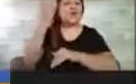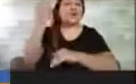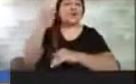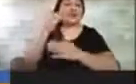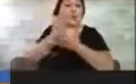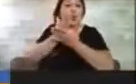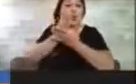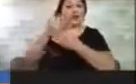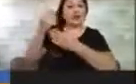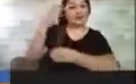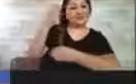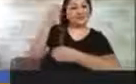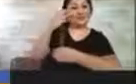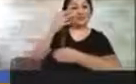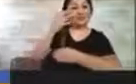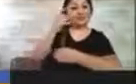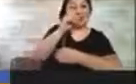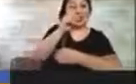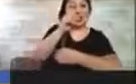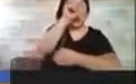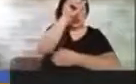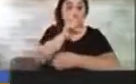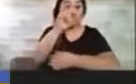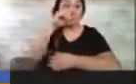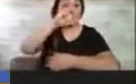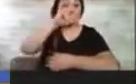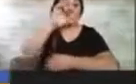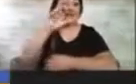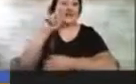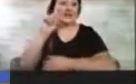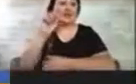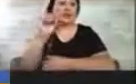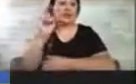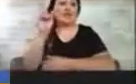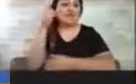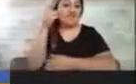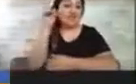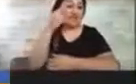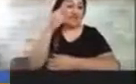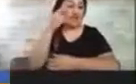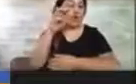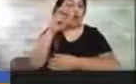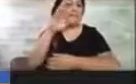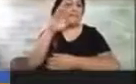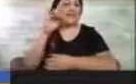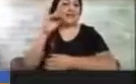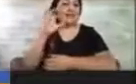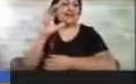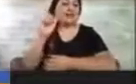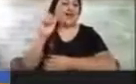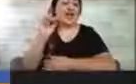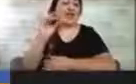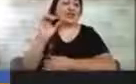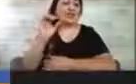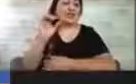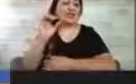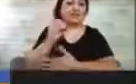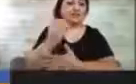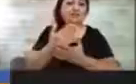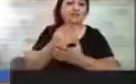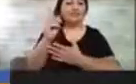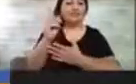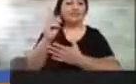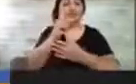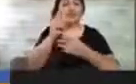sujeto, verbo y predicado y una idea por oración. Y ojalá no utilizar muchas subordinadas porque se alargan las oraciones